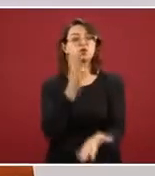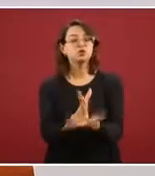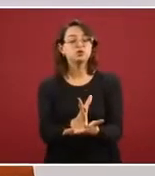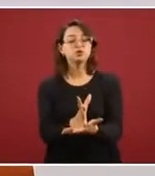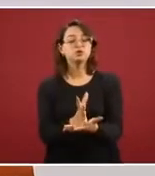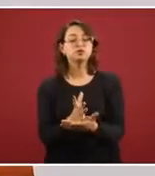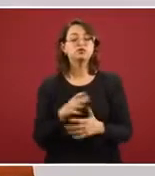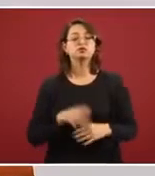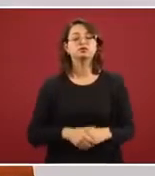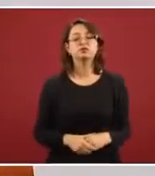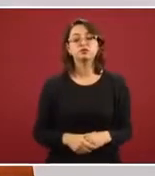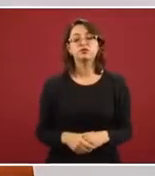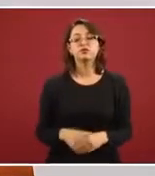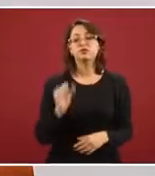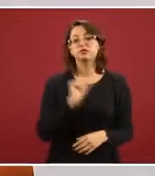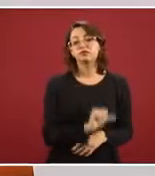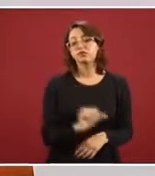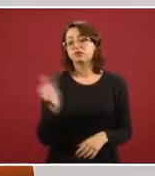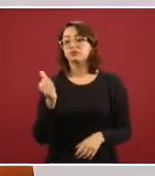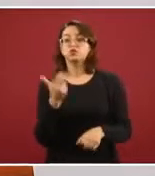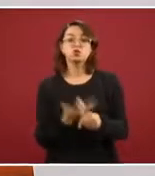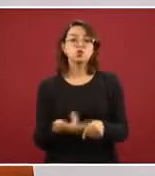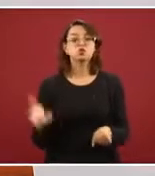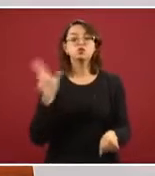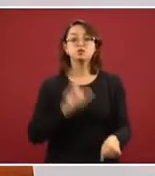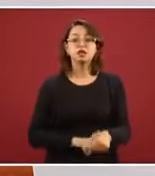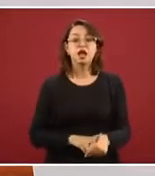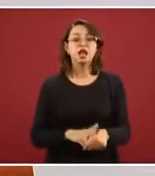hay otro hospital cercano